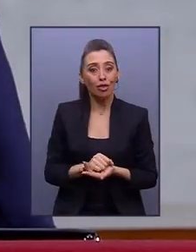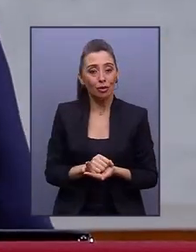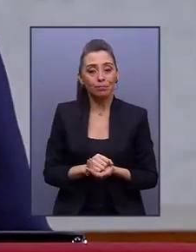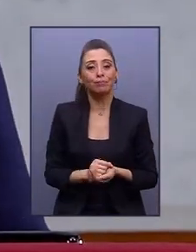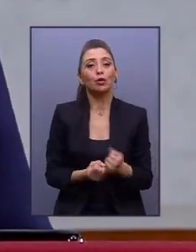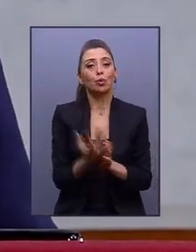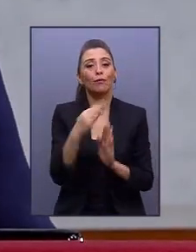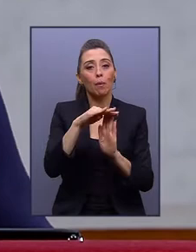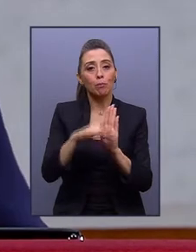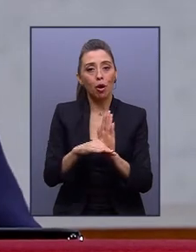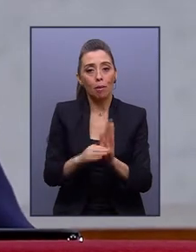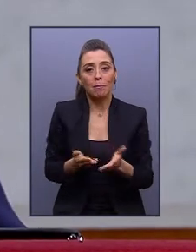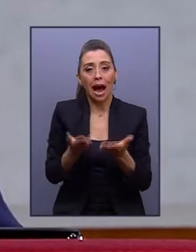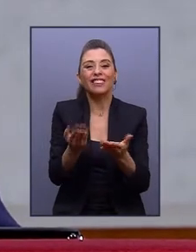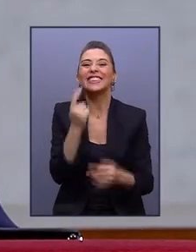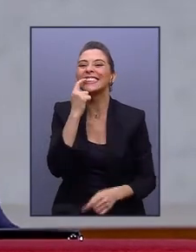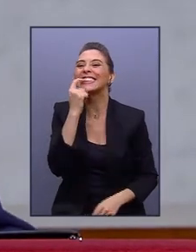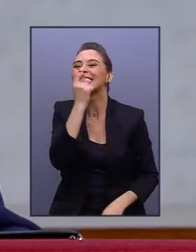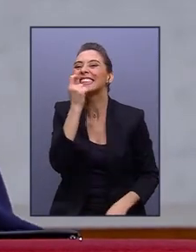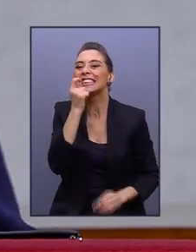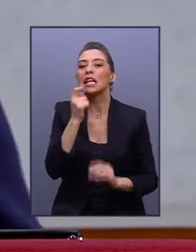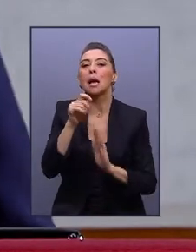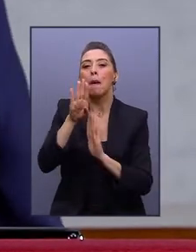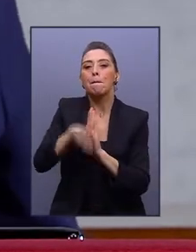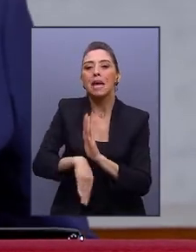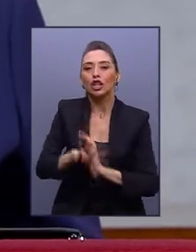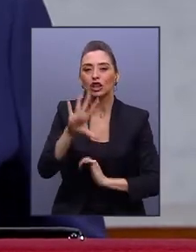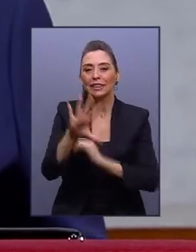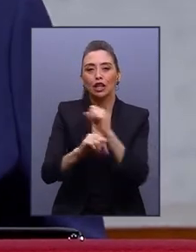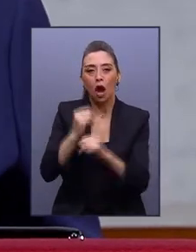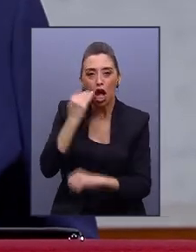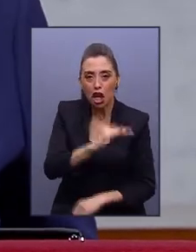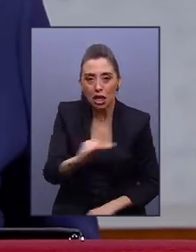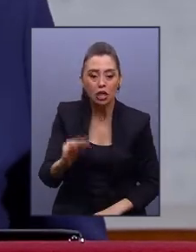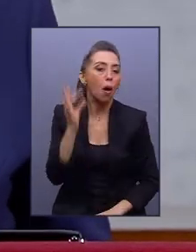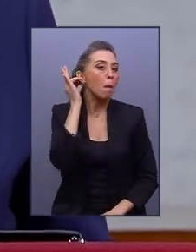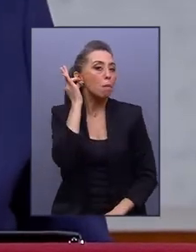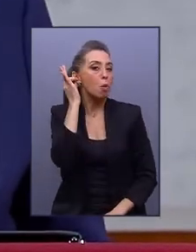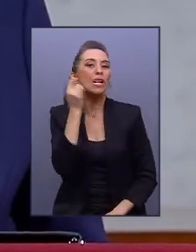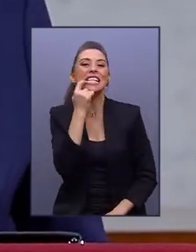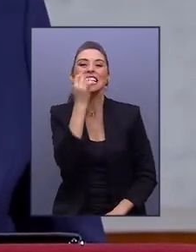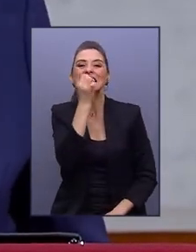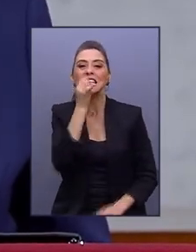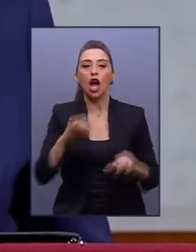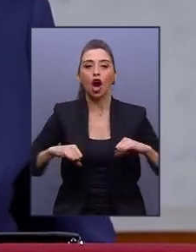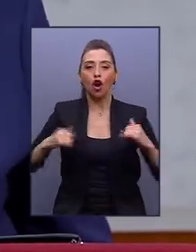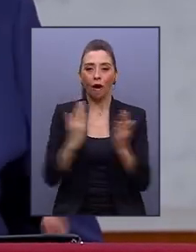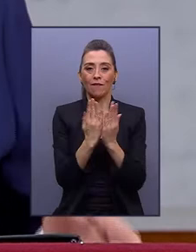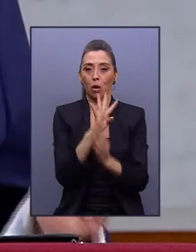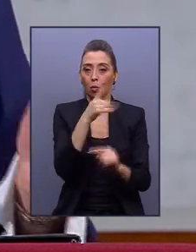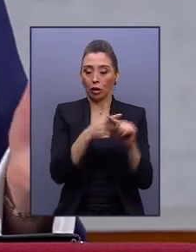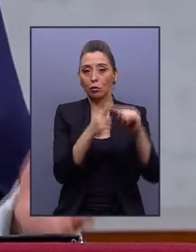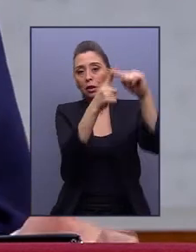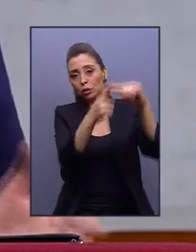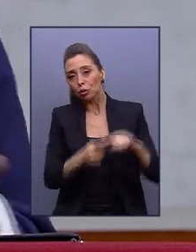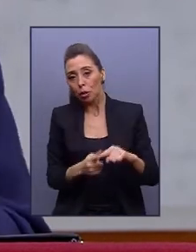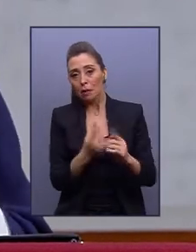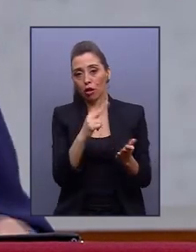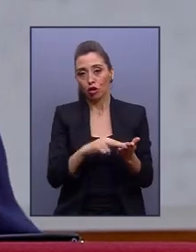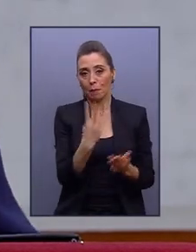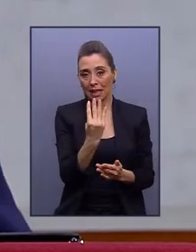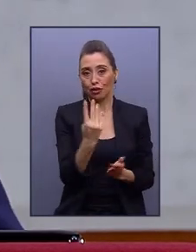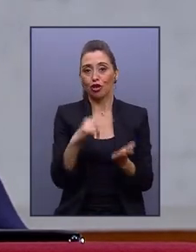Los nuevos programas de atención de salud dental para menores de 5 años o para las mujeres y para los jóvenes de cuarto medio suman entre